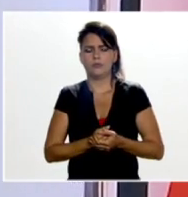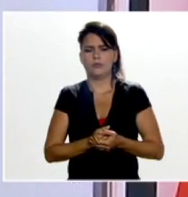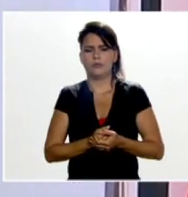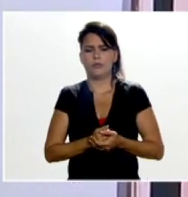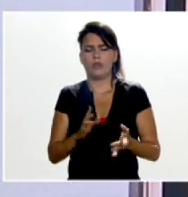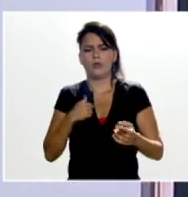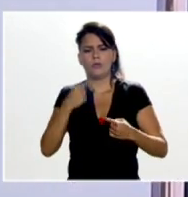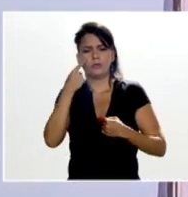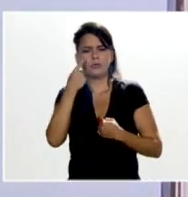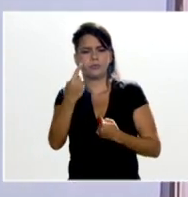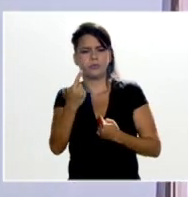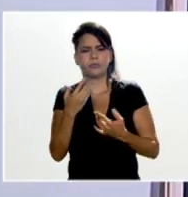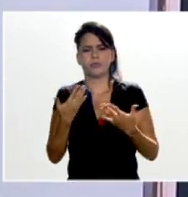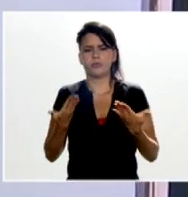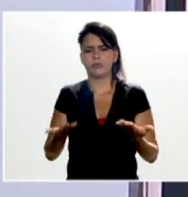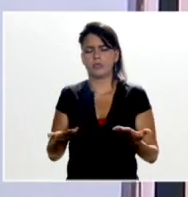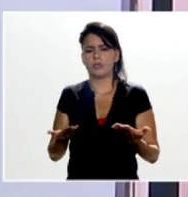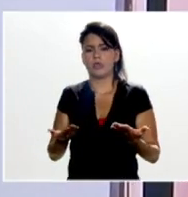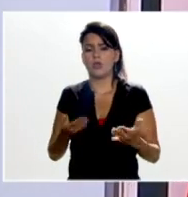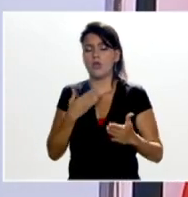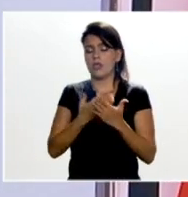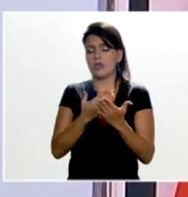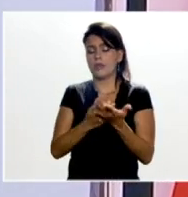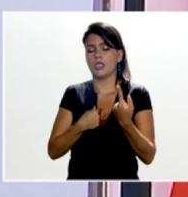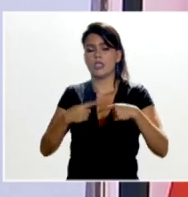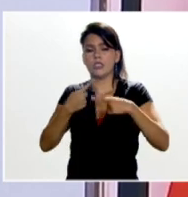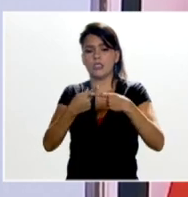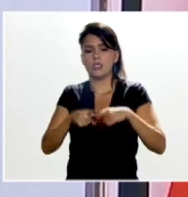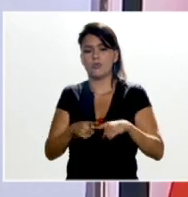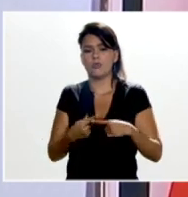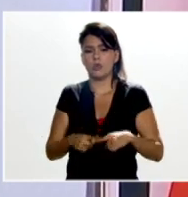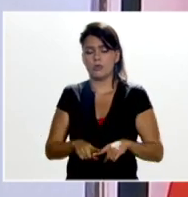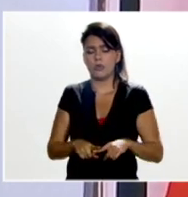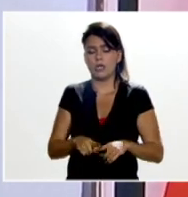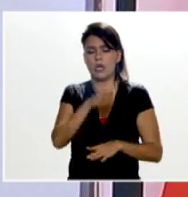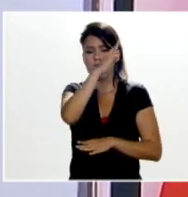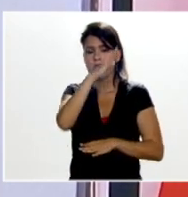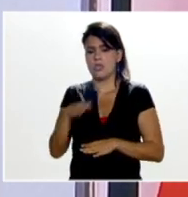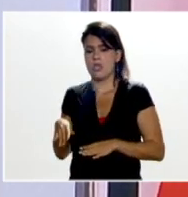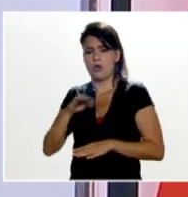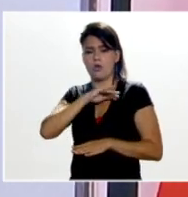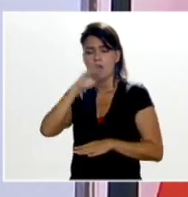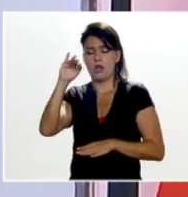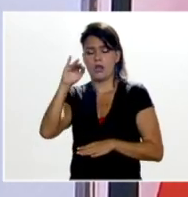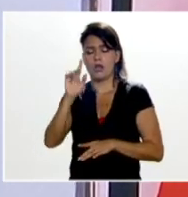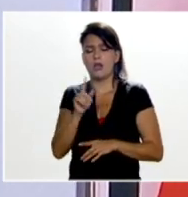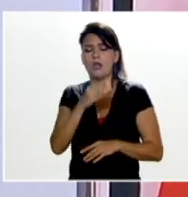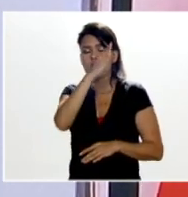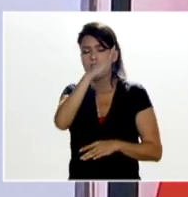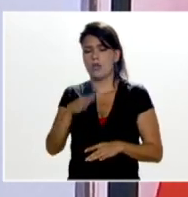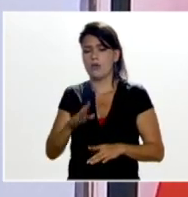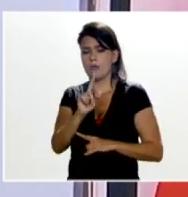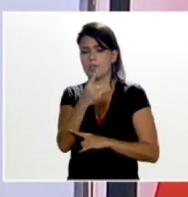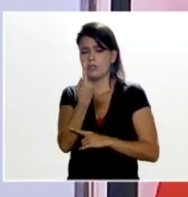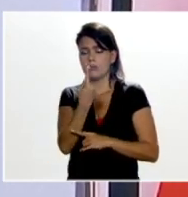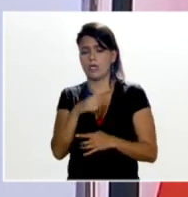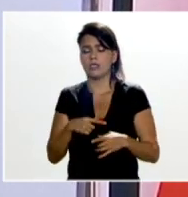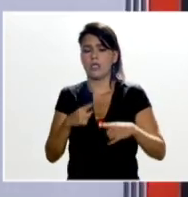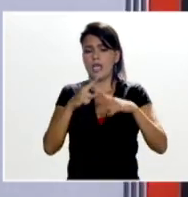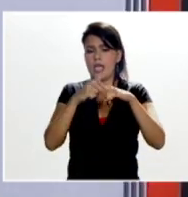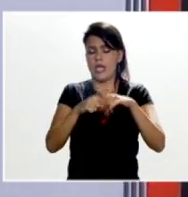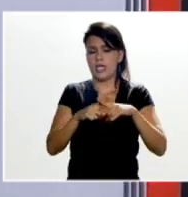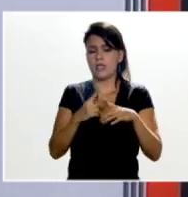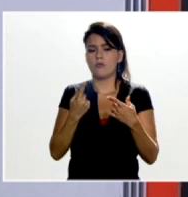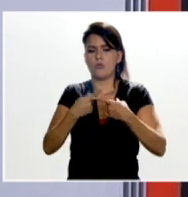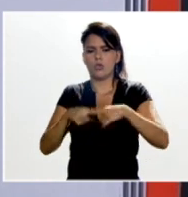Acabamos de ver que los determinantes se multiplican las diagonales. Primero la diagonal principal, que sería x por